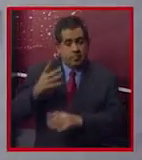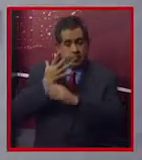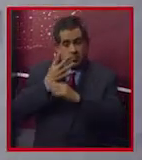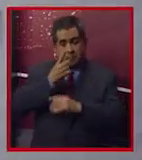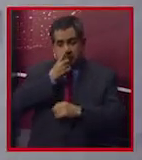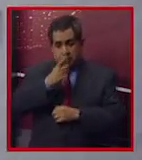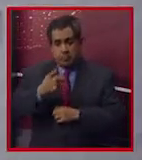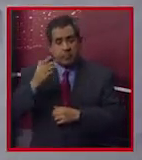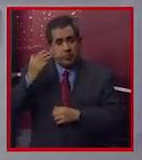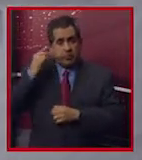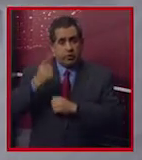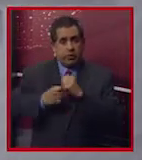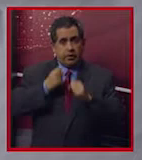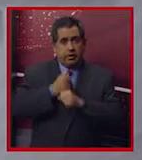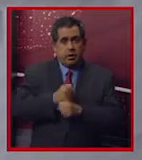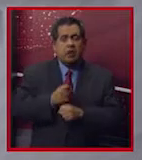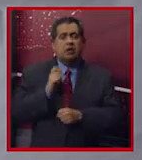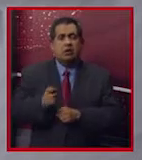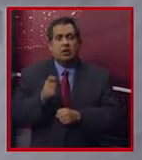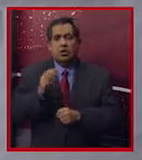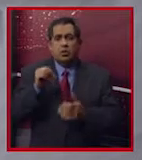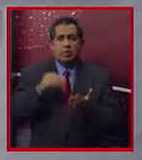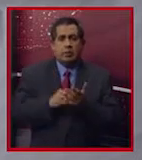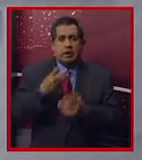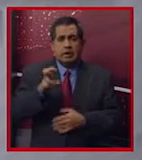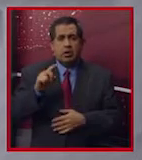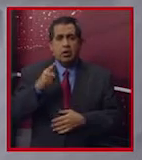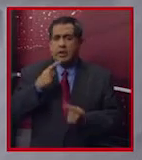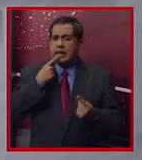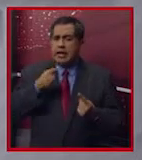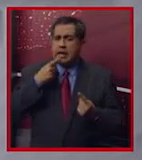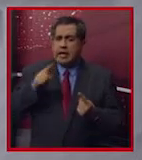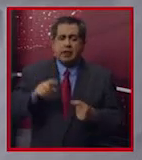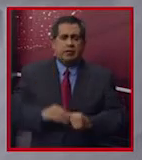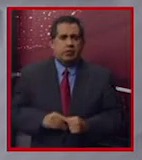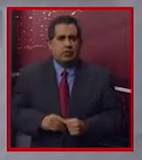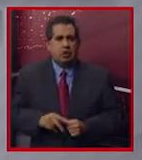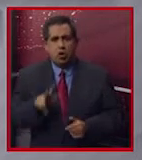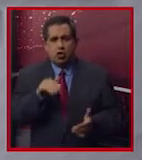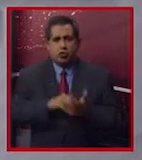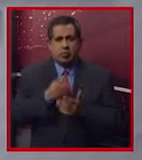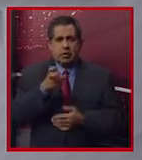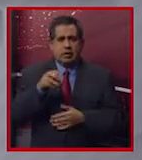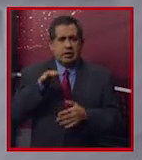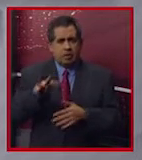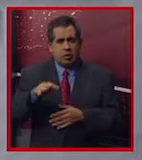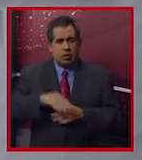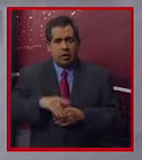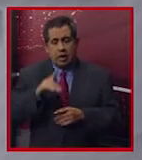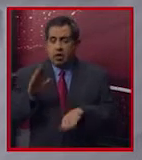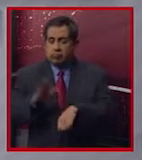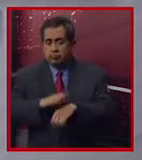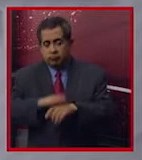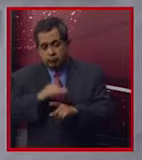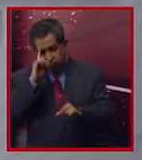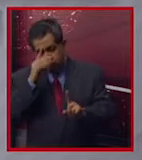que el año pasado se recibieron 9.331 quejas, 8.319 orientaciones